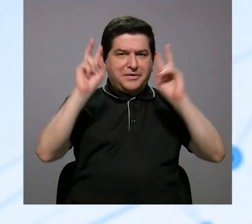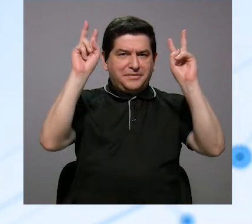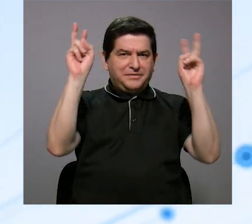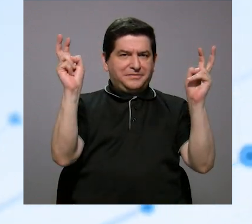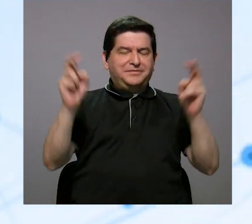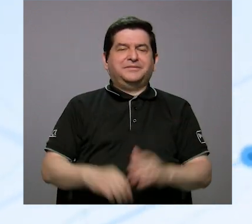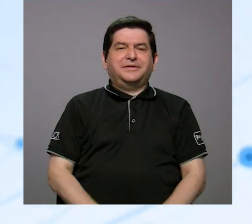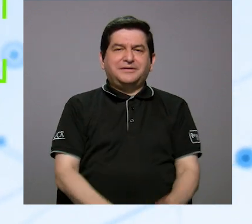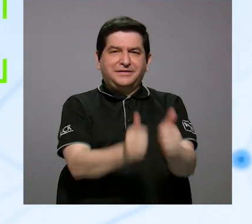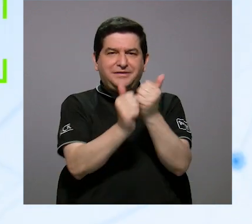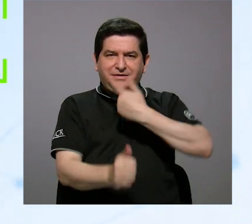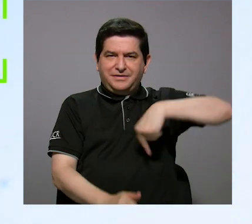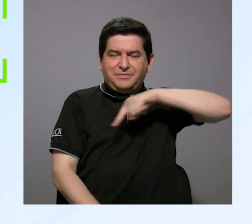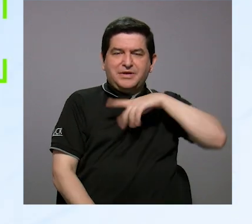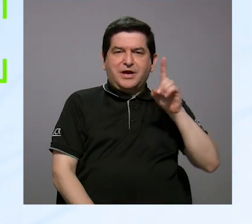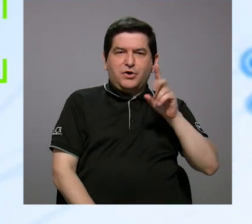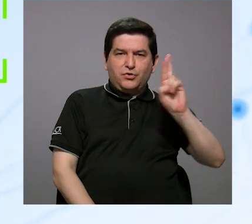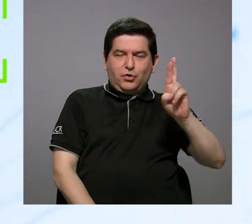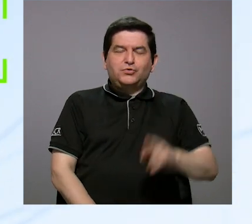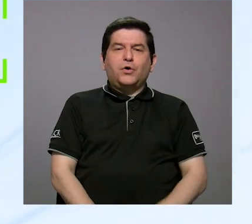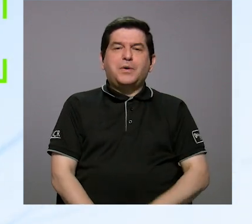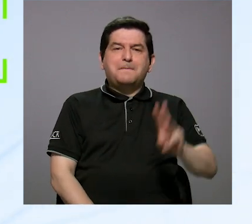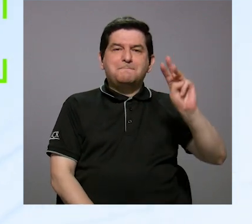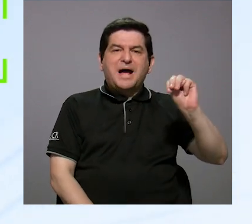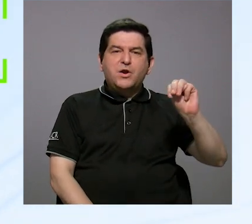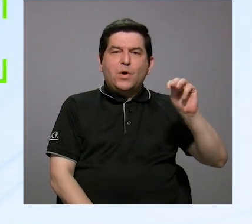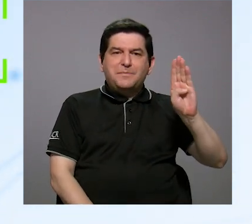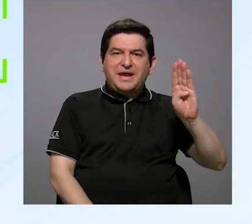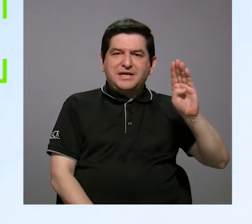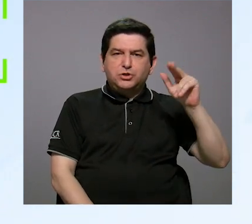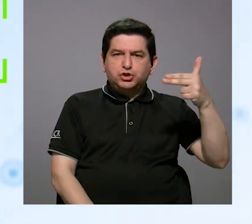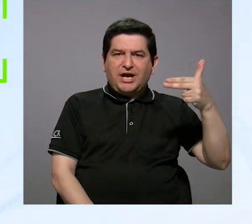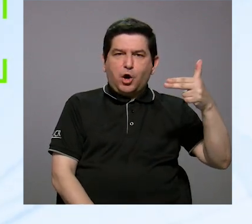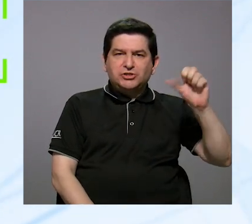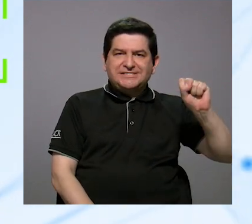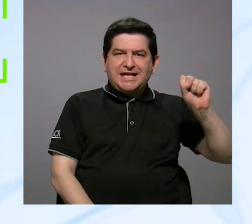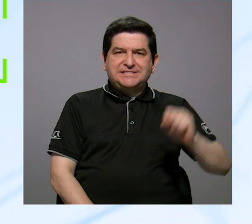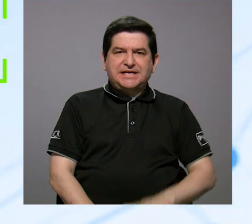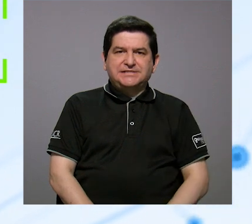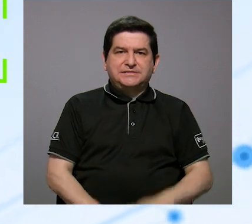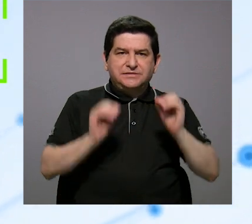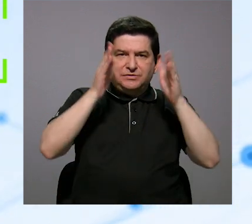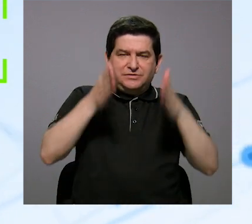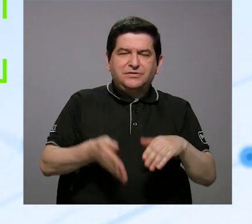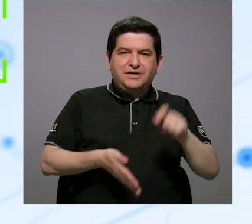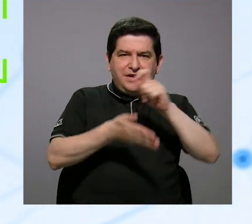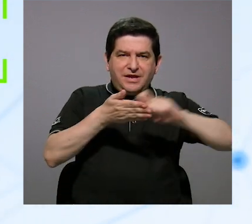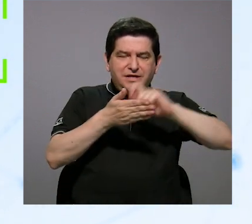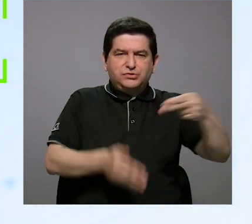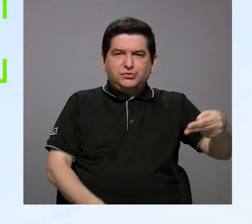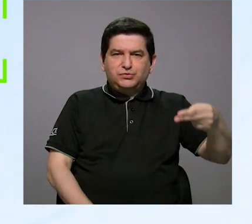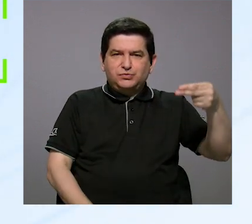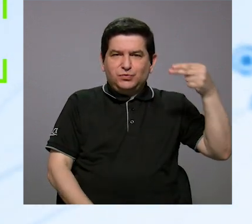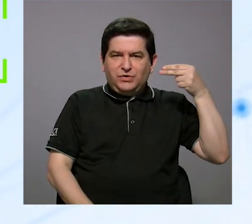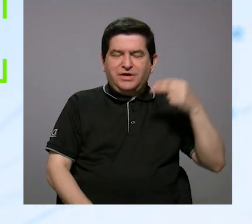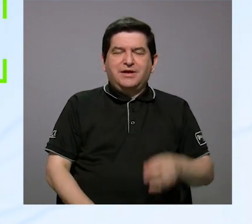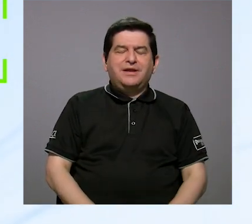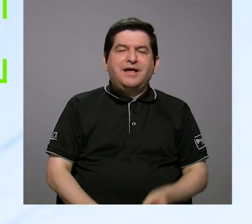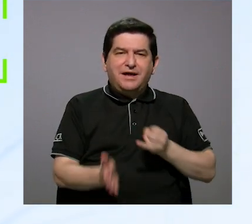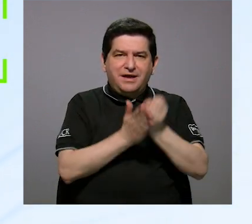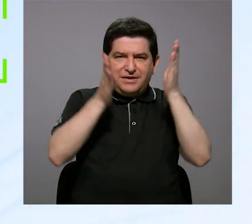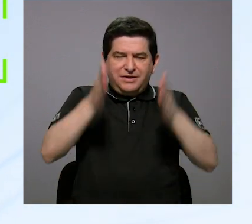más sobre este tema, nos acompaña el doctor Manuel Benito Chacón Sánchez, docente de la Escuela de Historia